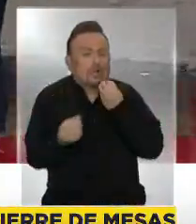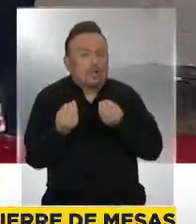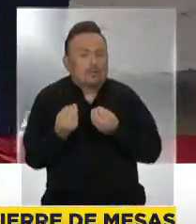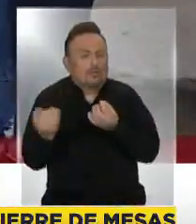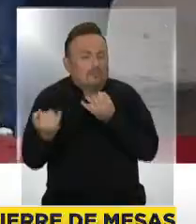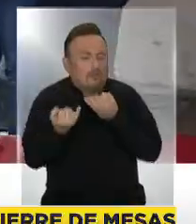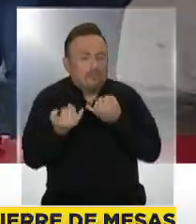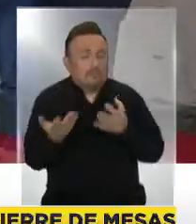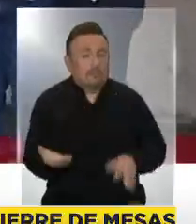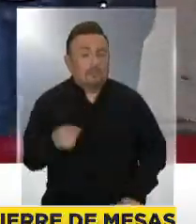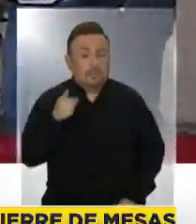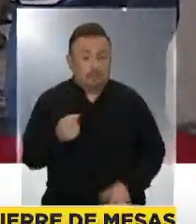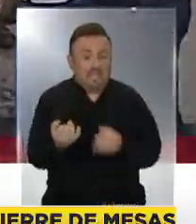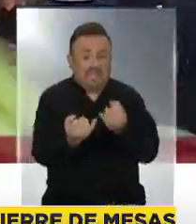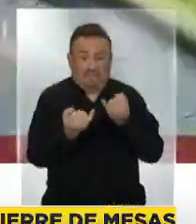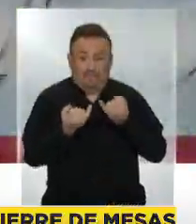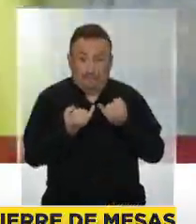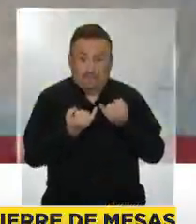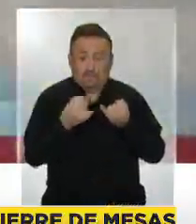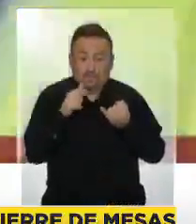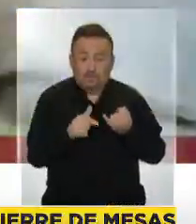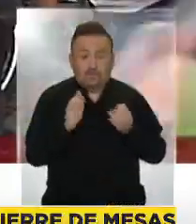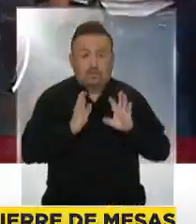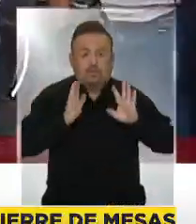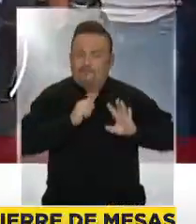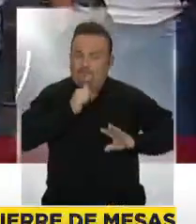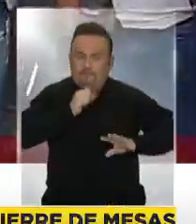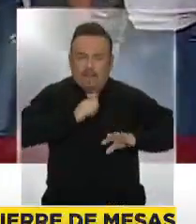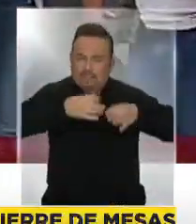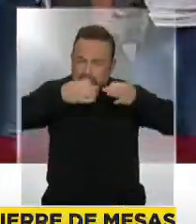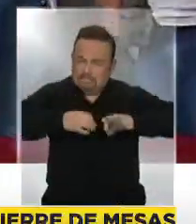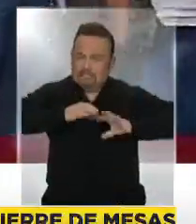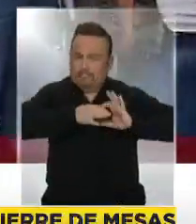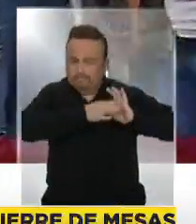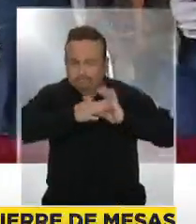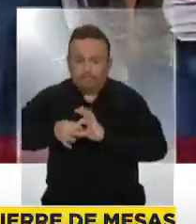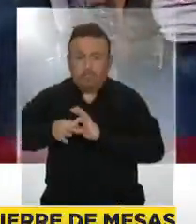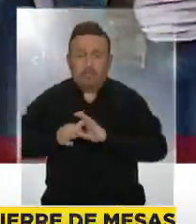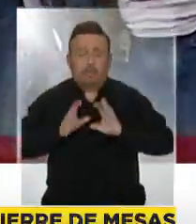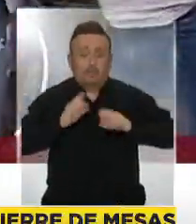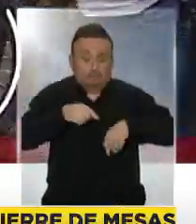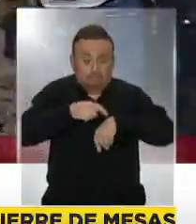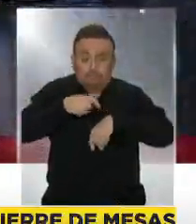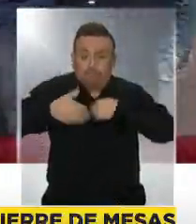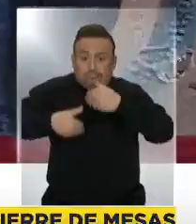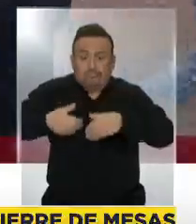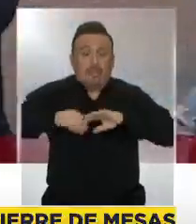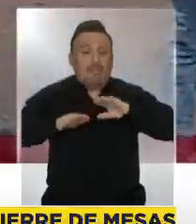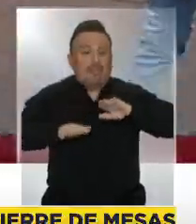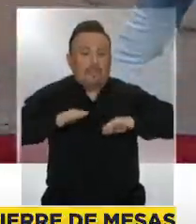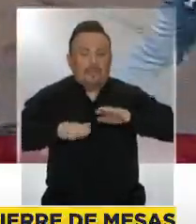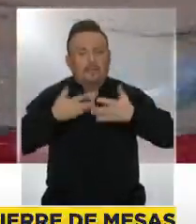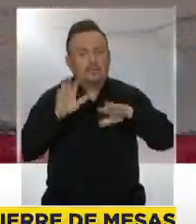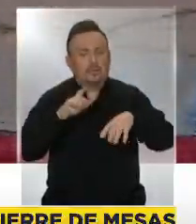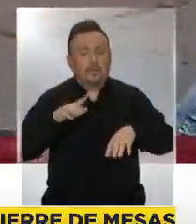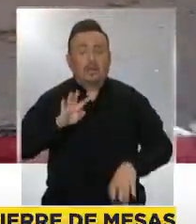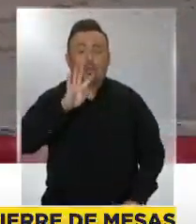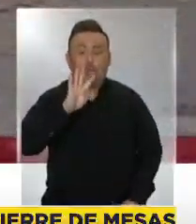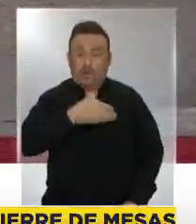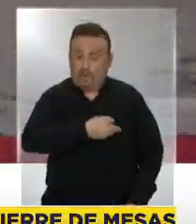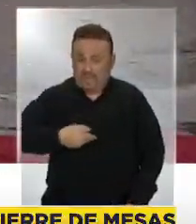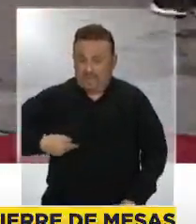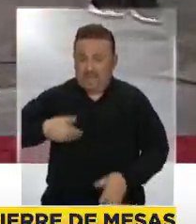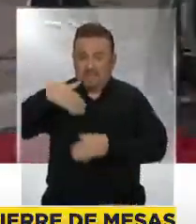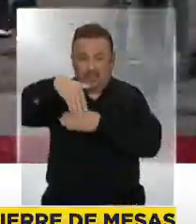Claro, dentro de la información preliminar, insisto, esta es una información que va, puede cambiar minuto a minuto. Esto ocurre cerca de las 4:30